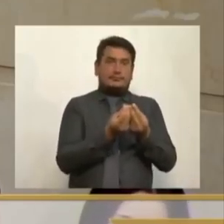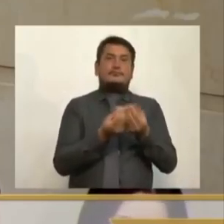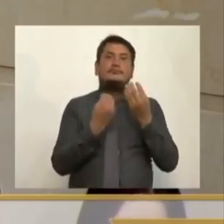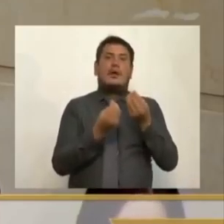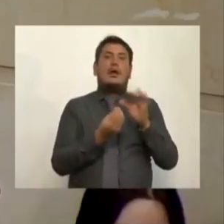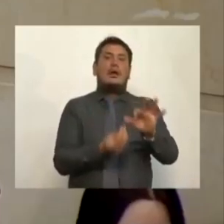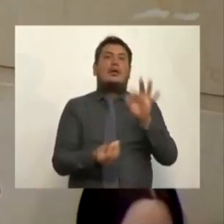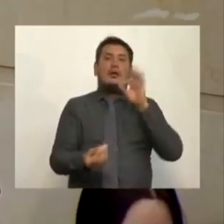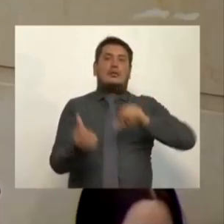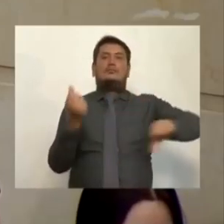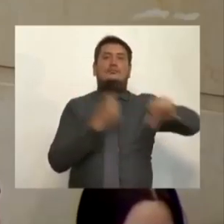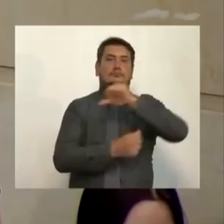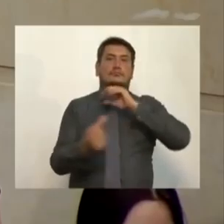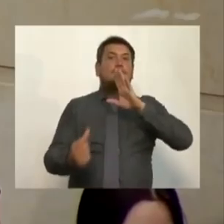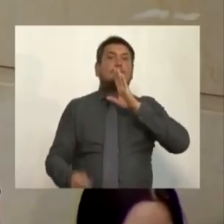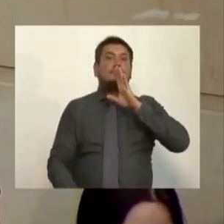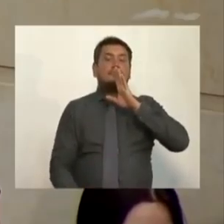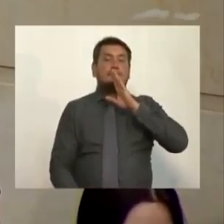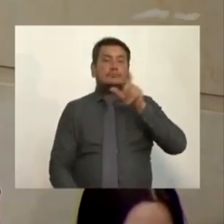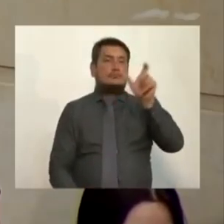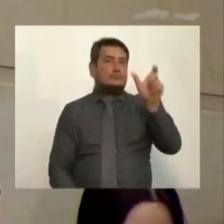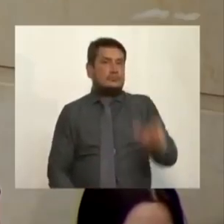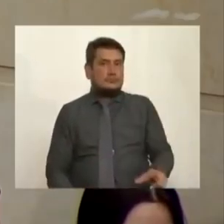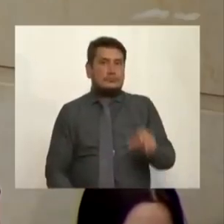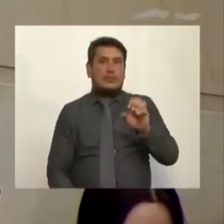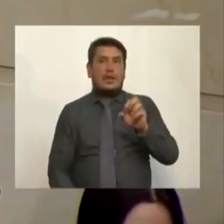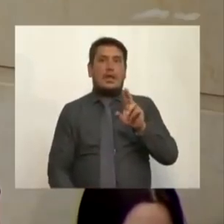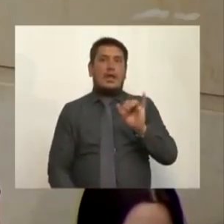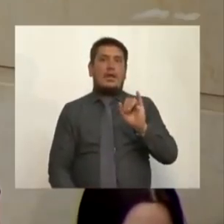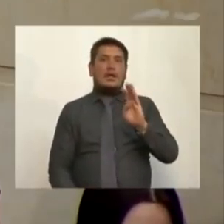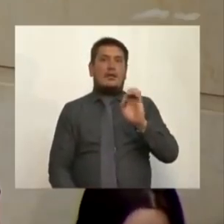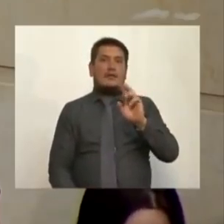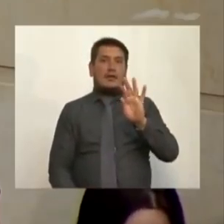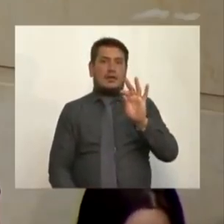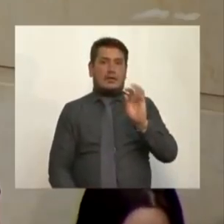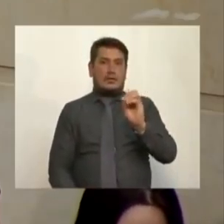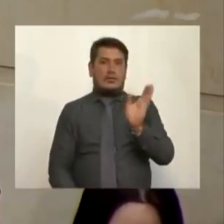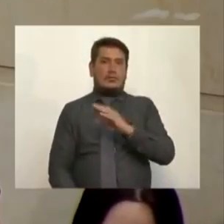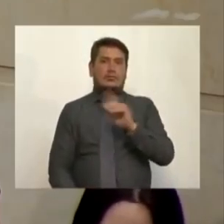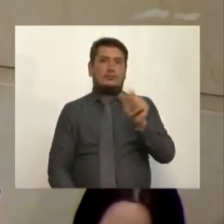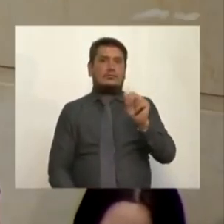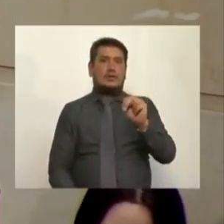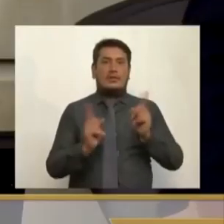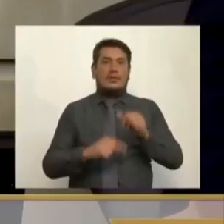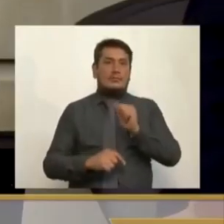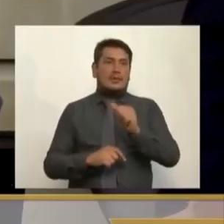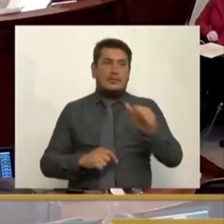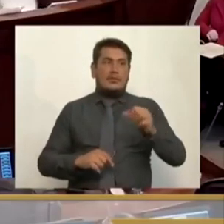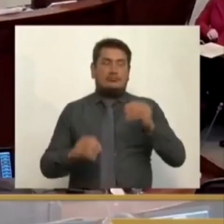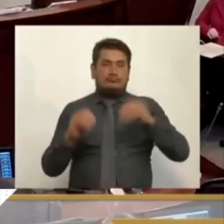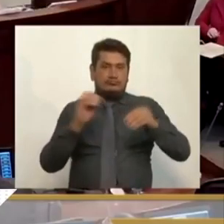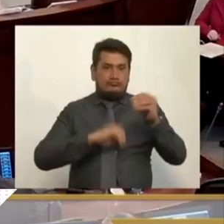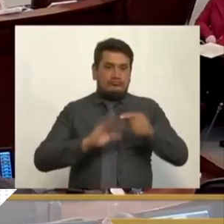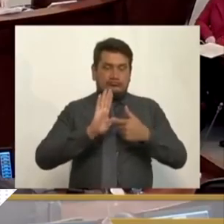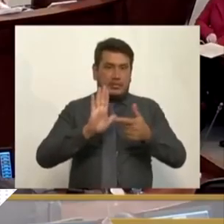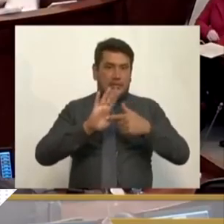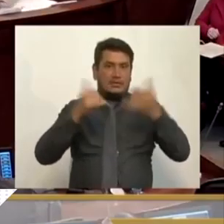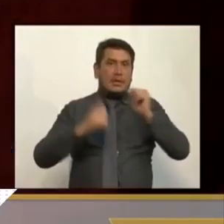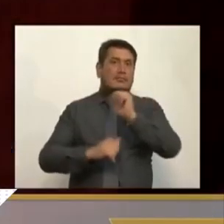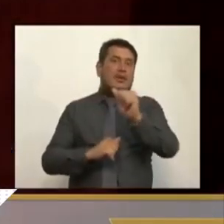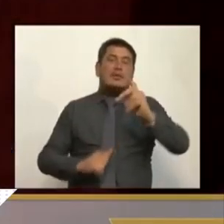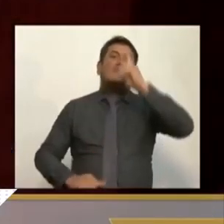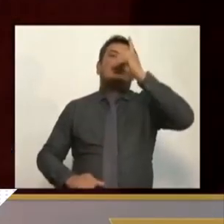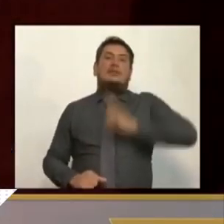escoger el reemplazo del doctor Heriberto Sanabria. Que en paz descanse. Esa fue la aclaratoria que